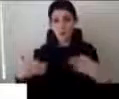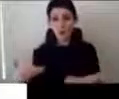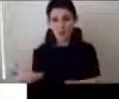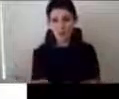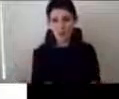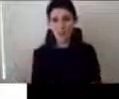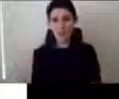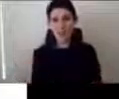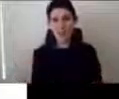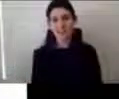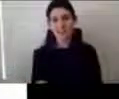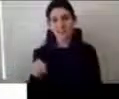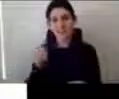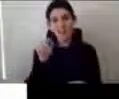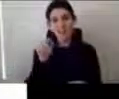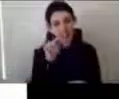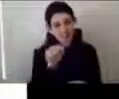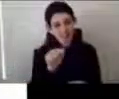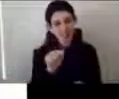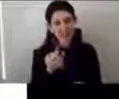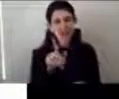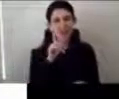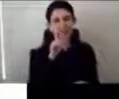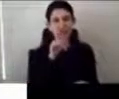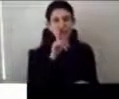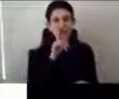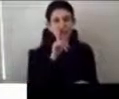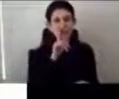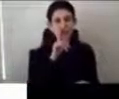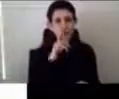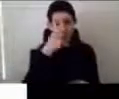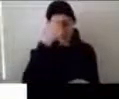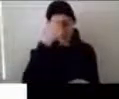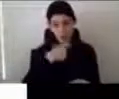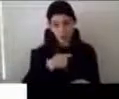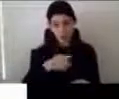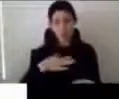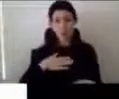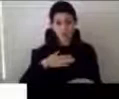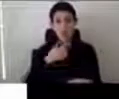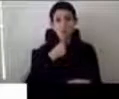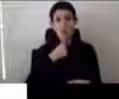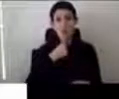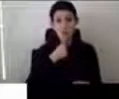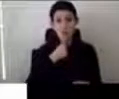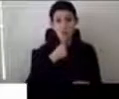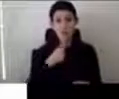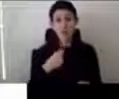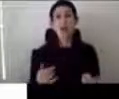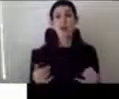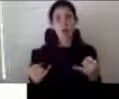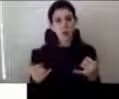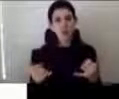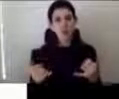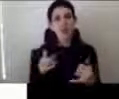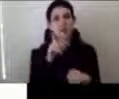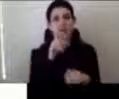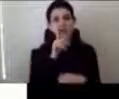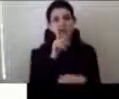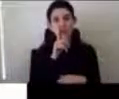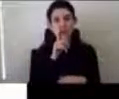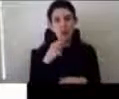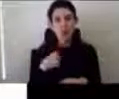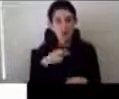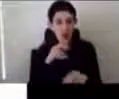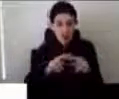Y esta tiene una motivación intrínseca, me gusta, y el juego tiene mucho de eso en general. Lo hago